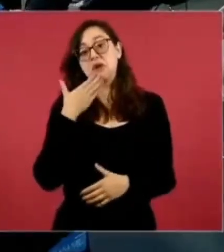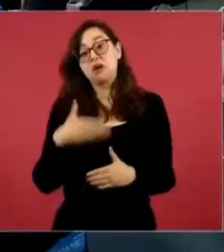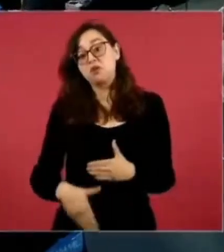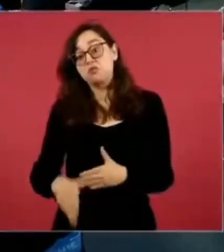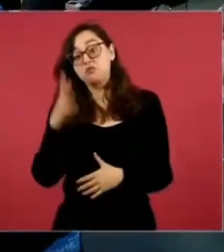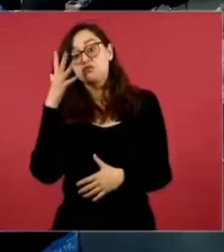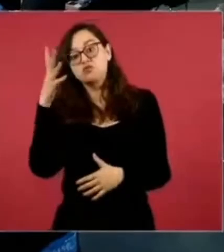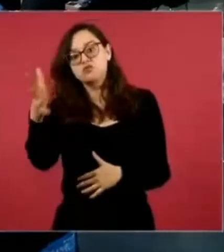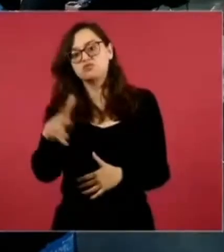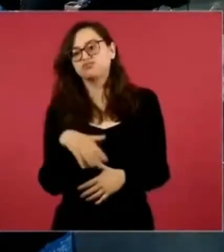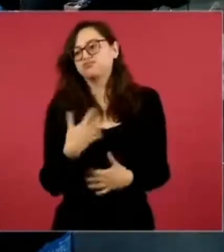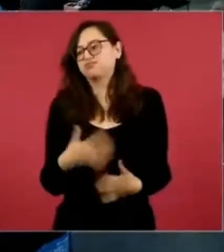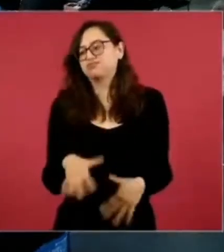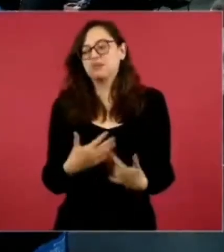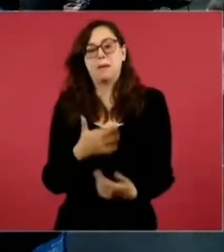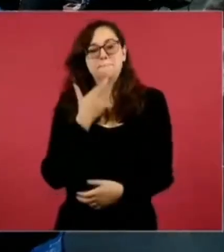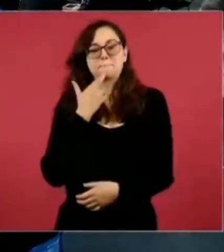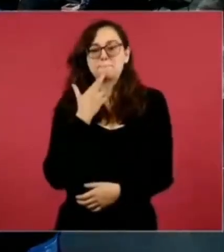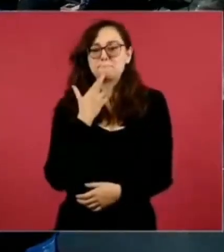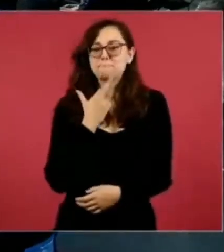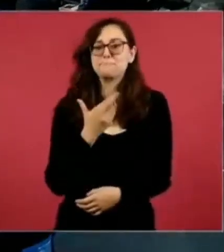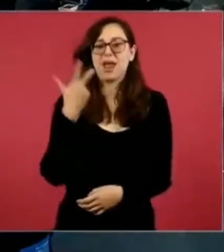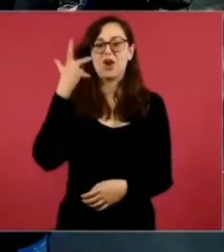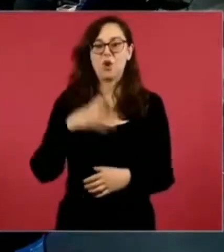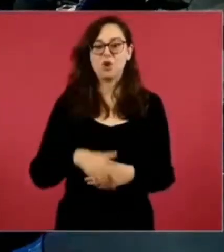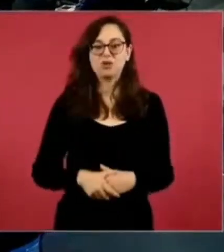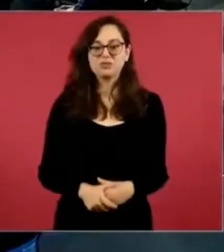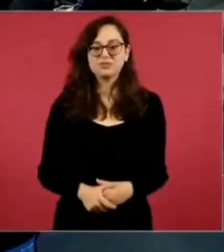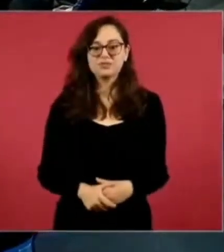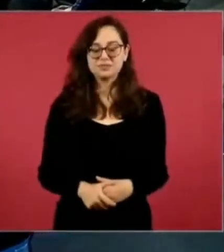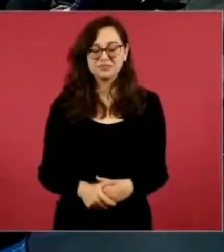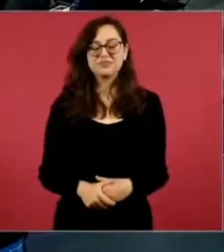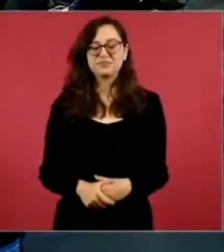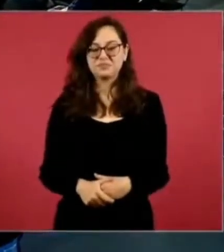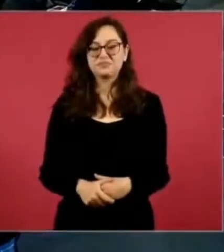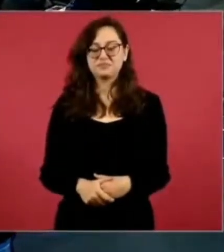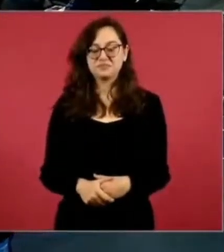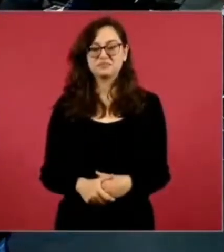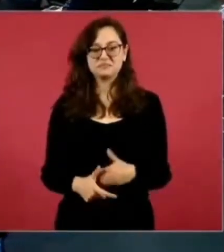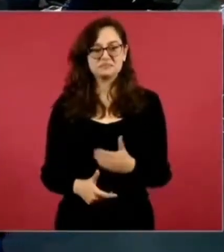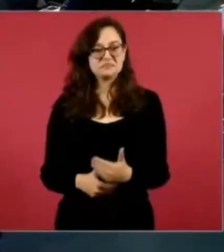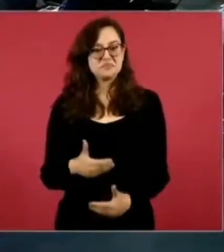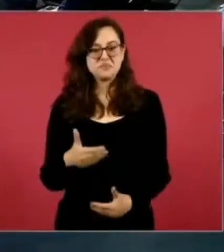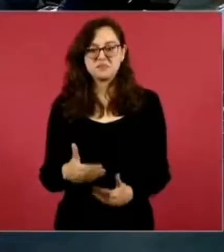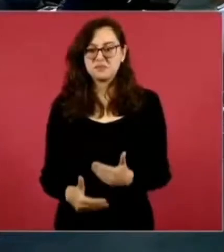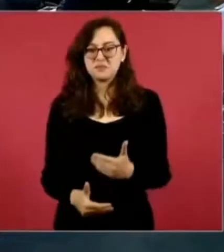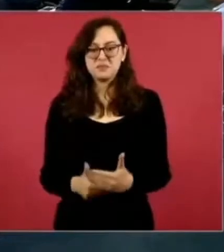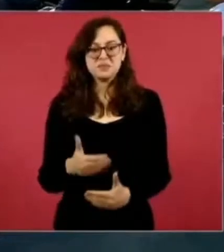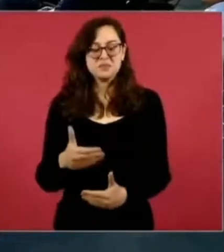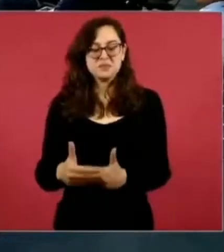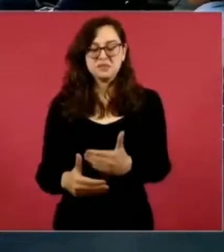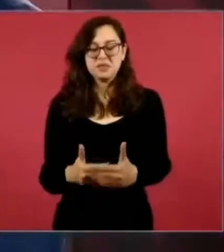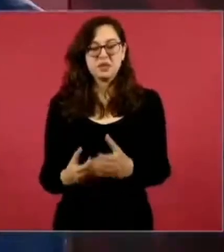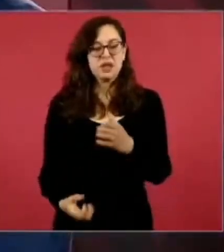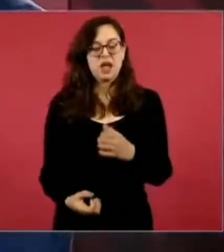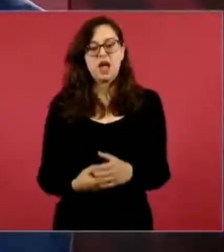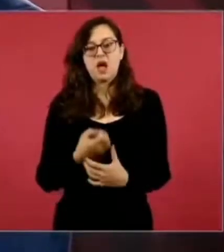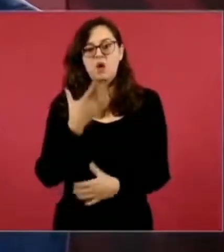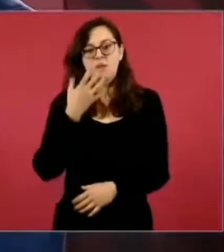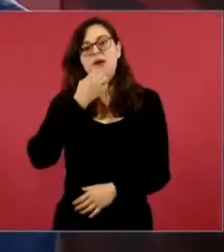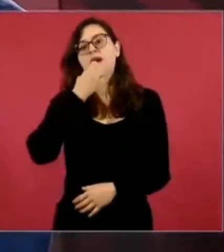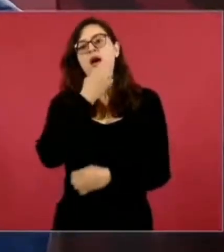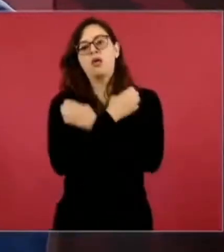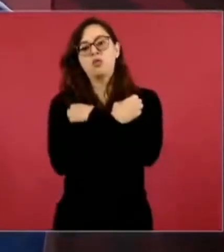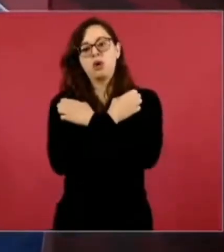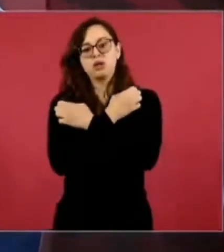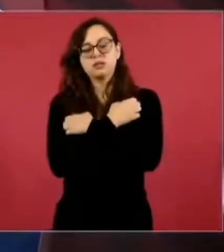nos va a ir mejor, va a seguir avanzando la educación pública